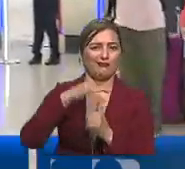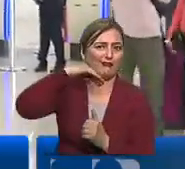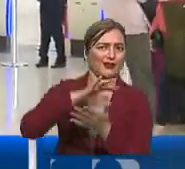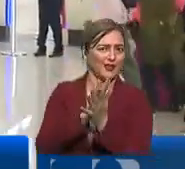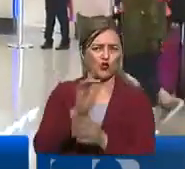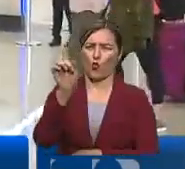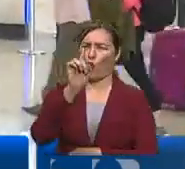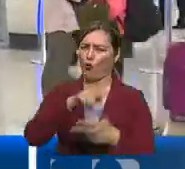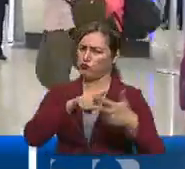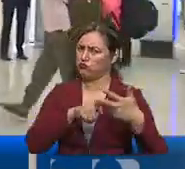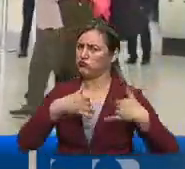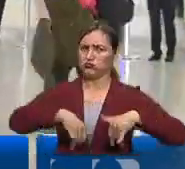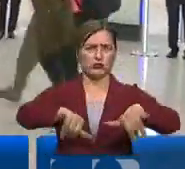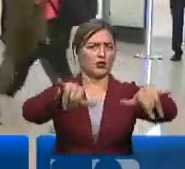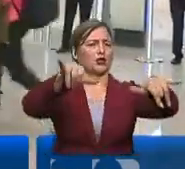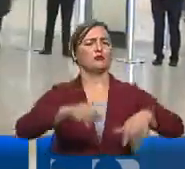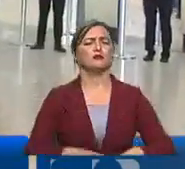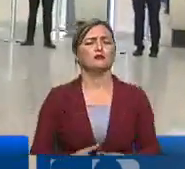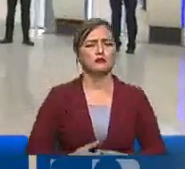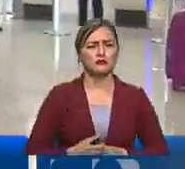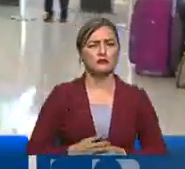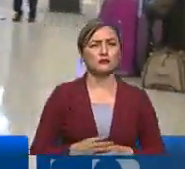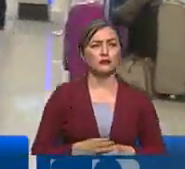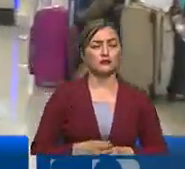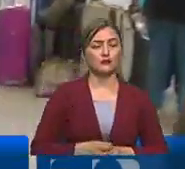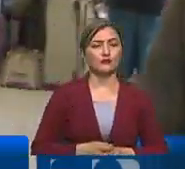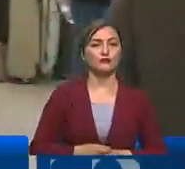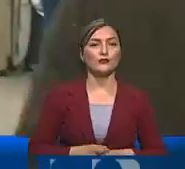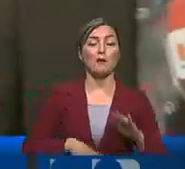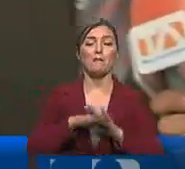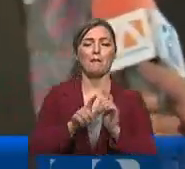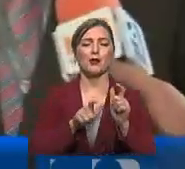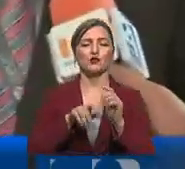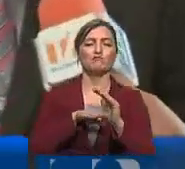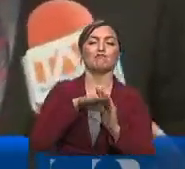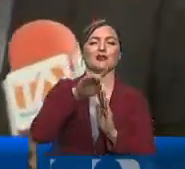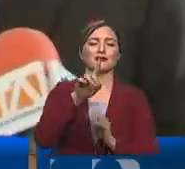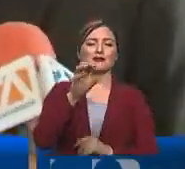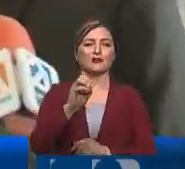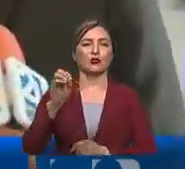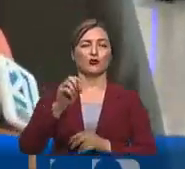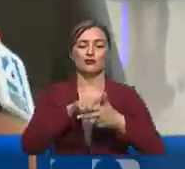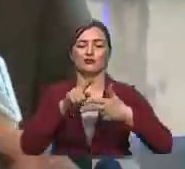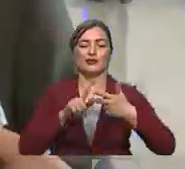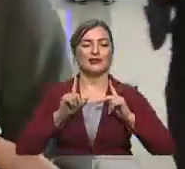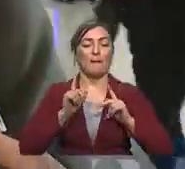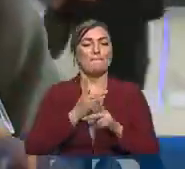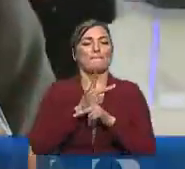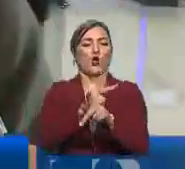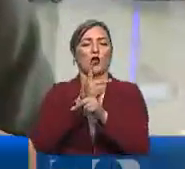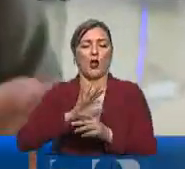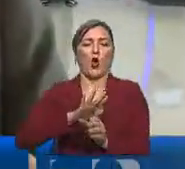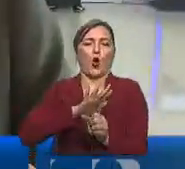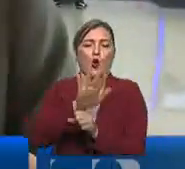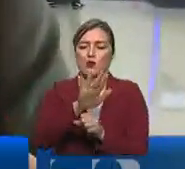es que hay una mayor capacidad de aforo, pero las medidas medidas sanitarias tienen que seguirse observando. Como